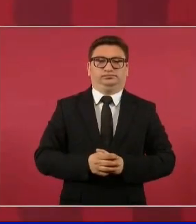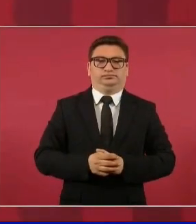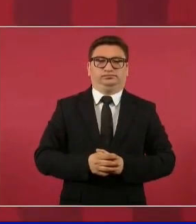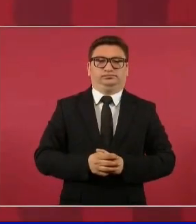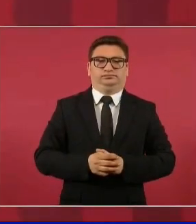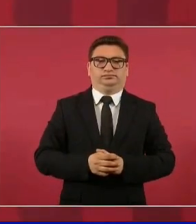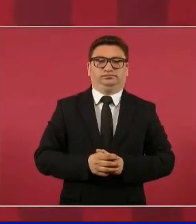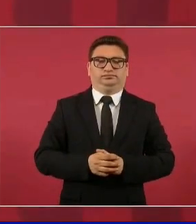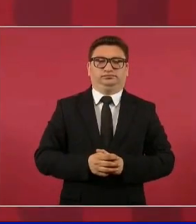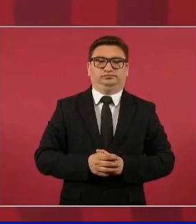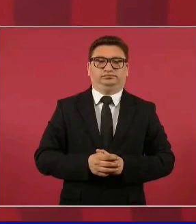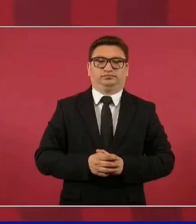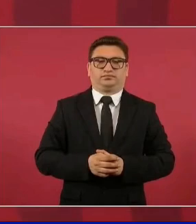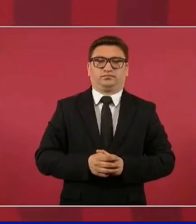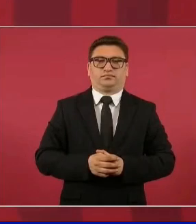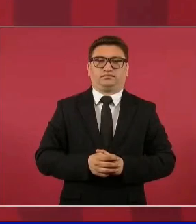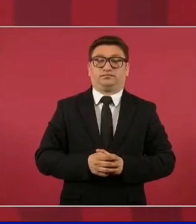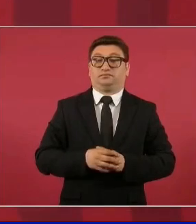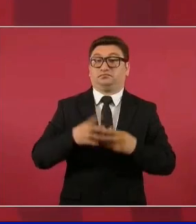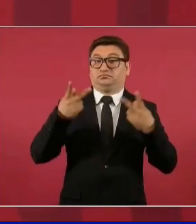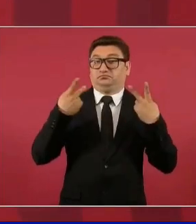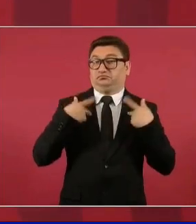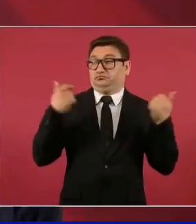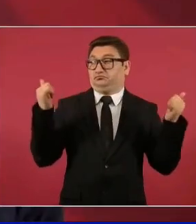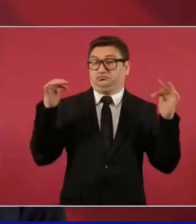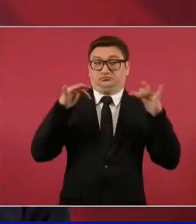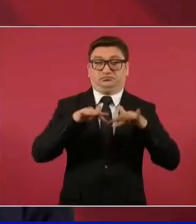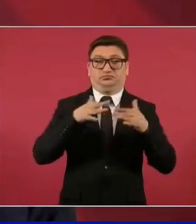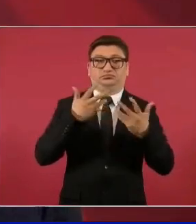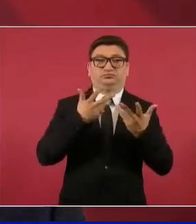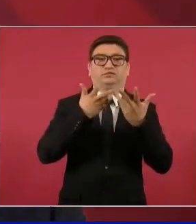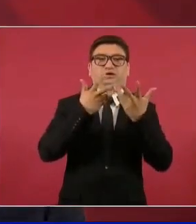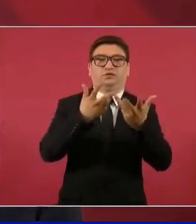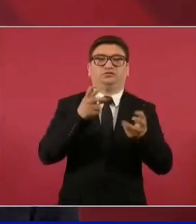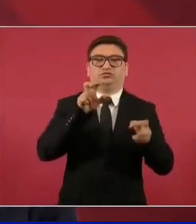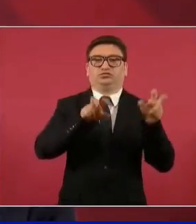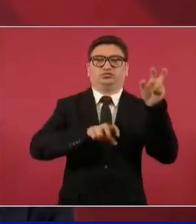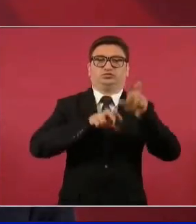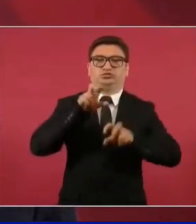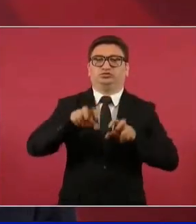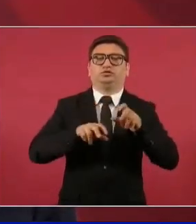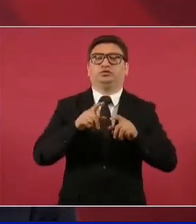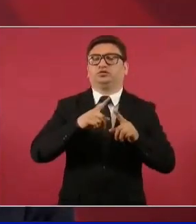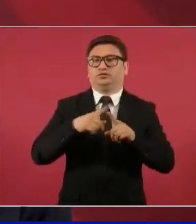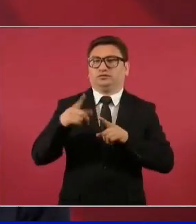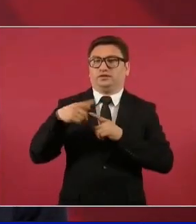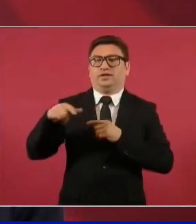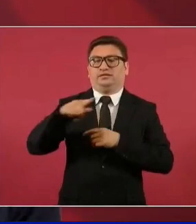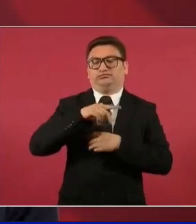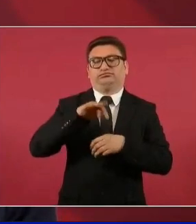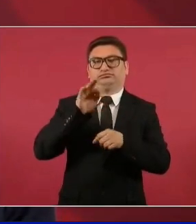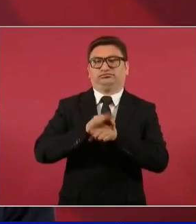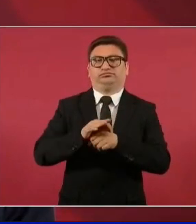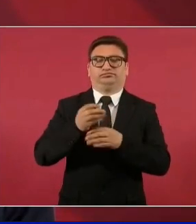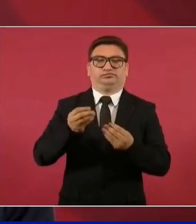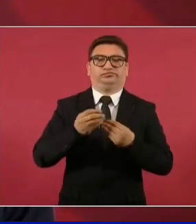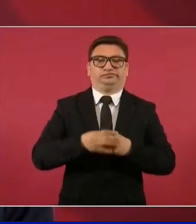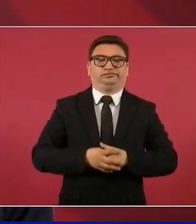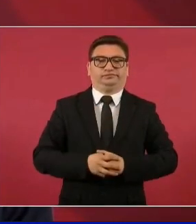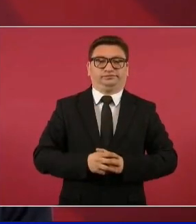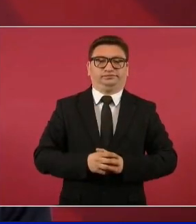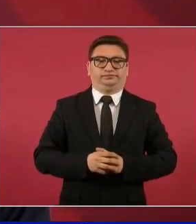y es muy atractivo para la inversión extranjera. O sea, tiene un efecto muy favorable.